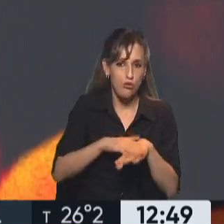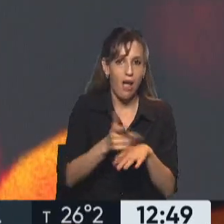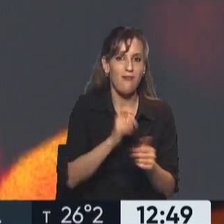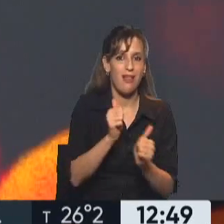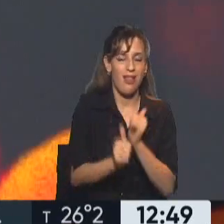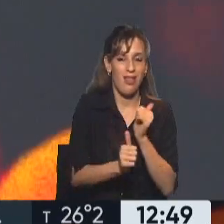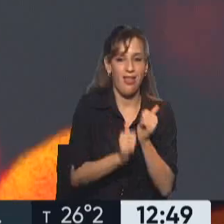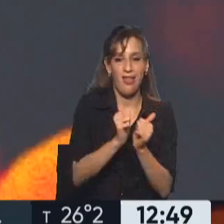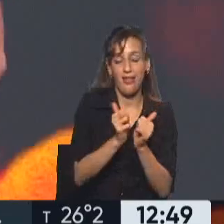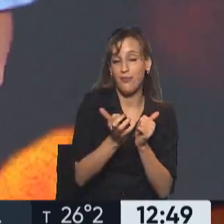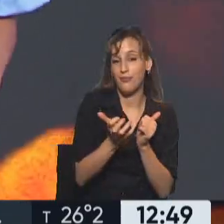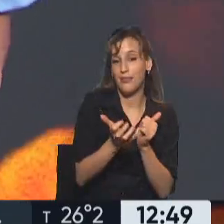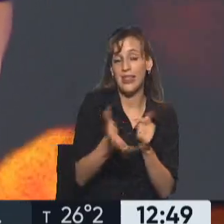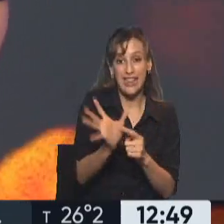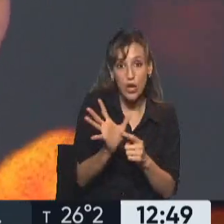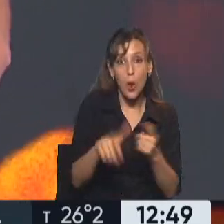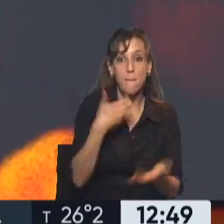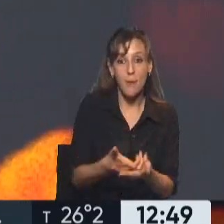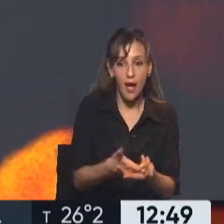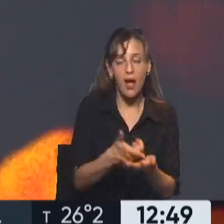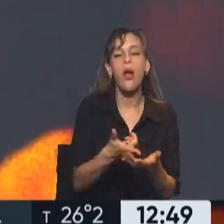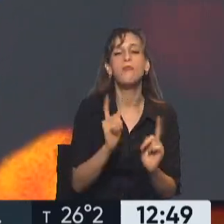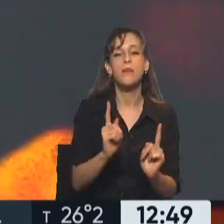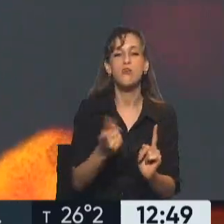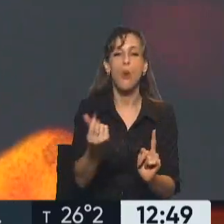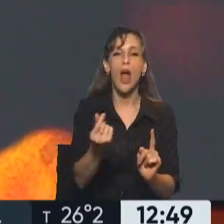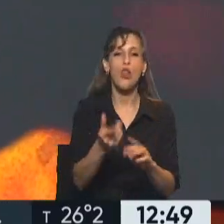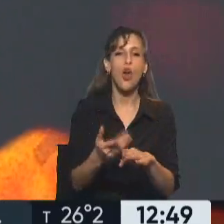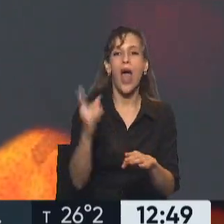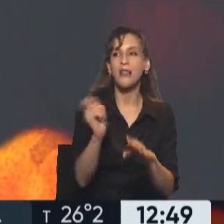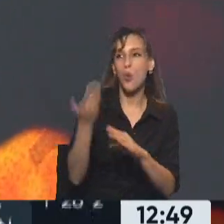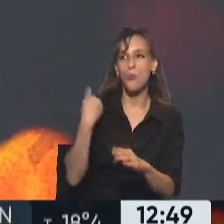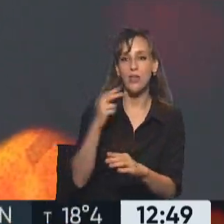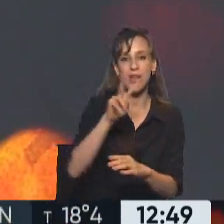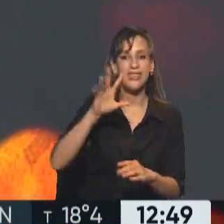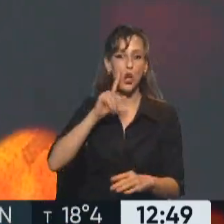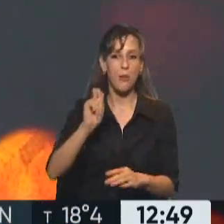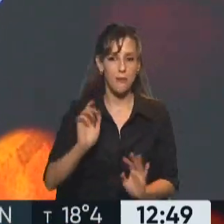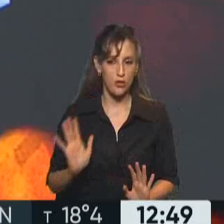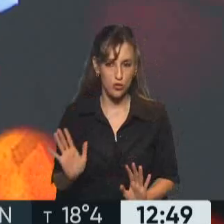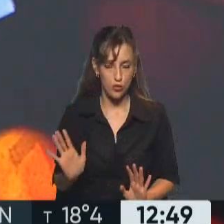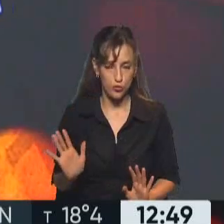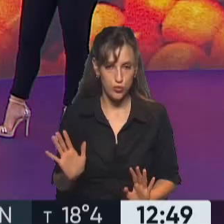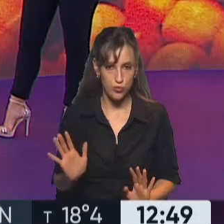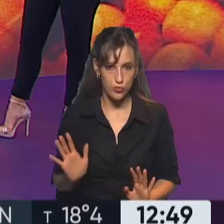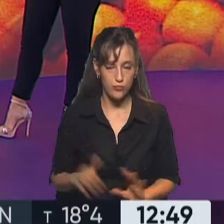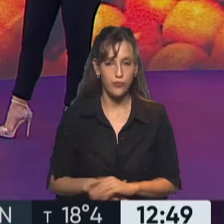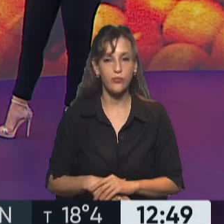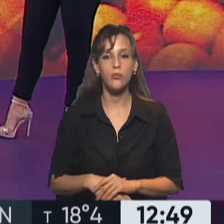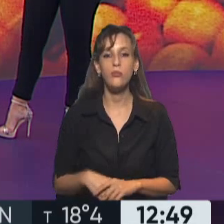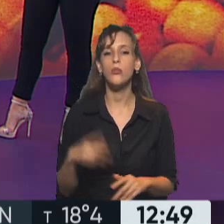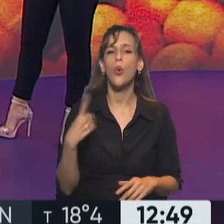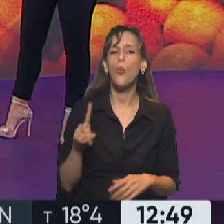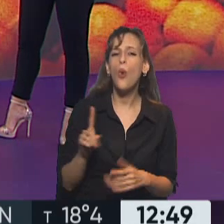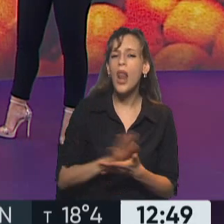trigo, la vuelva a pagar el valor que estaba por lo menos hace un mes, 25.000 pesos, tampoco es que mucho menos. Bueno, ¿cuál es la